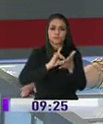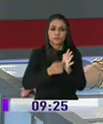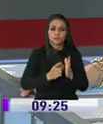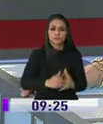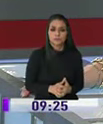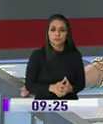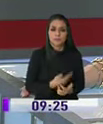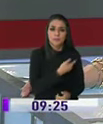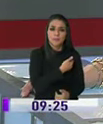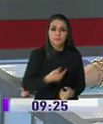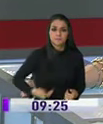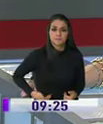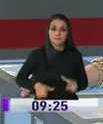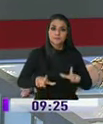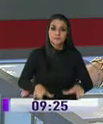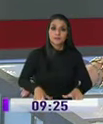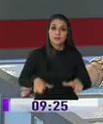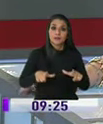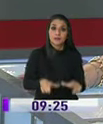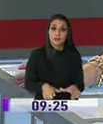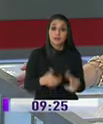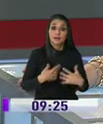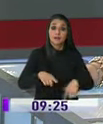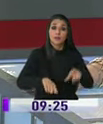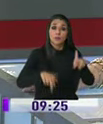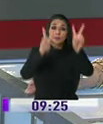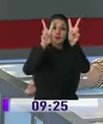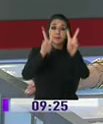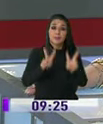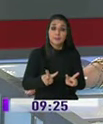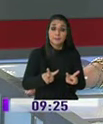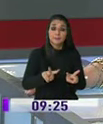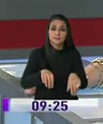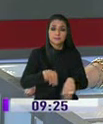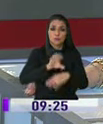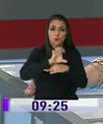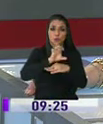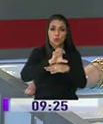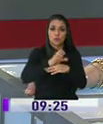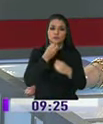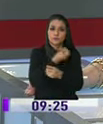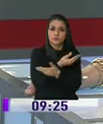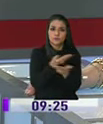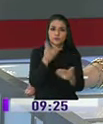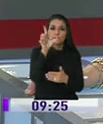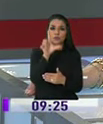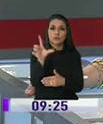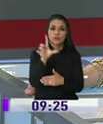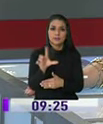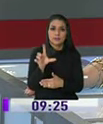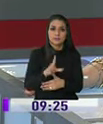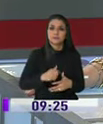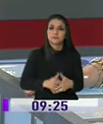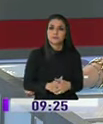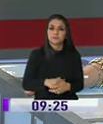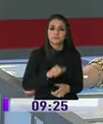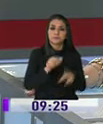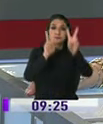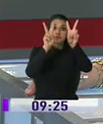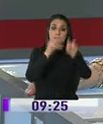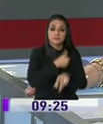9:25 y el presidente de la República, Lenín Moreno, abordó varios temas de interés nacional en su habitual informe de los días lunes. Entre otros temas,